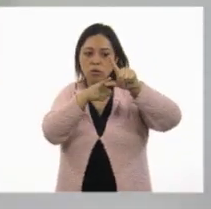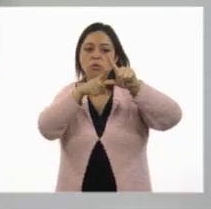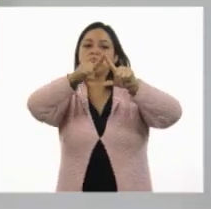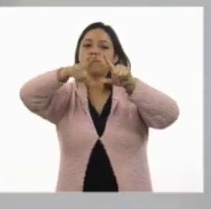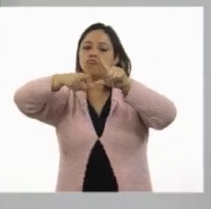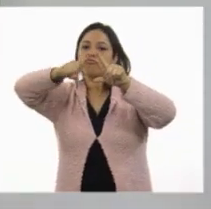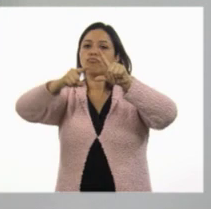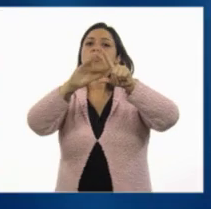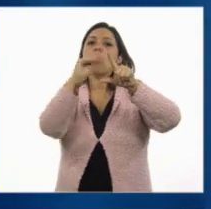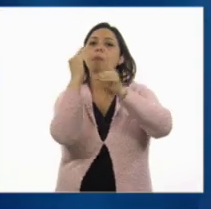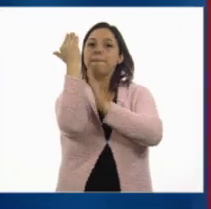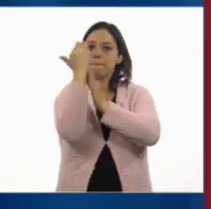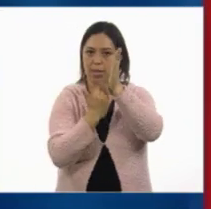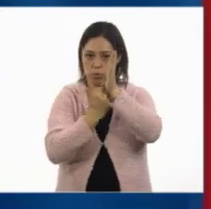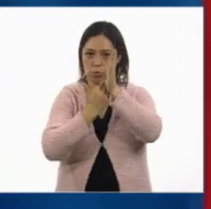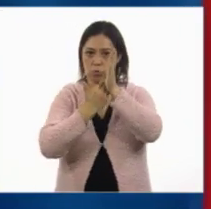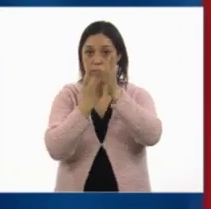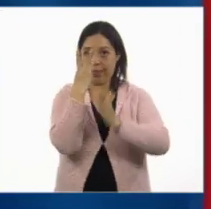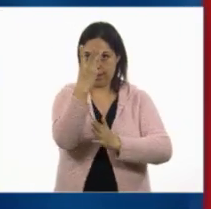¿Sale?